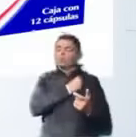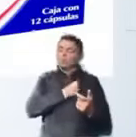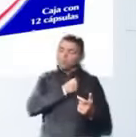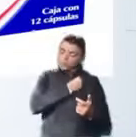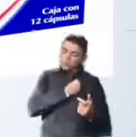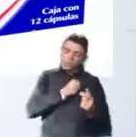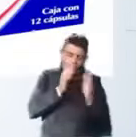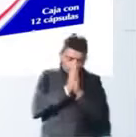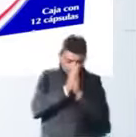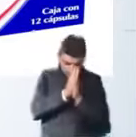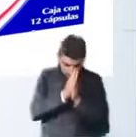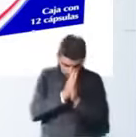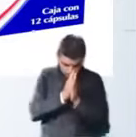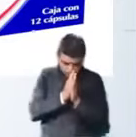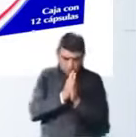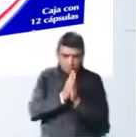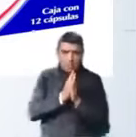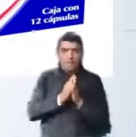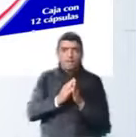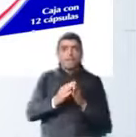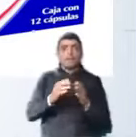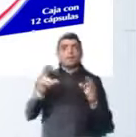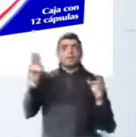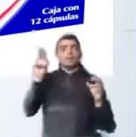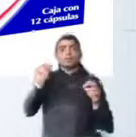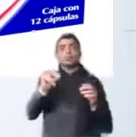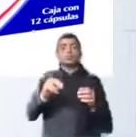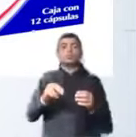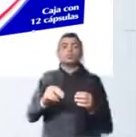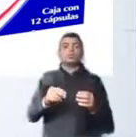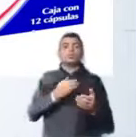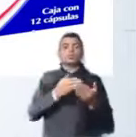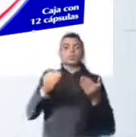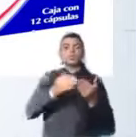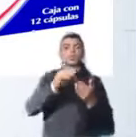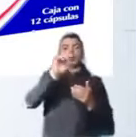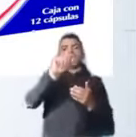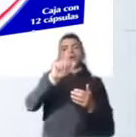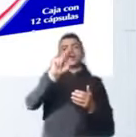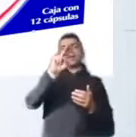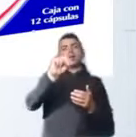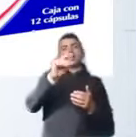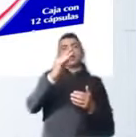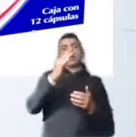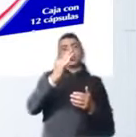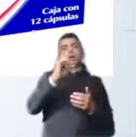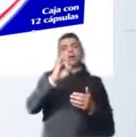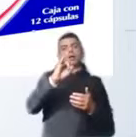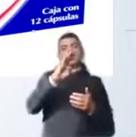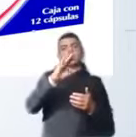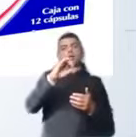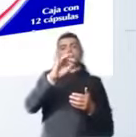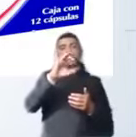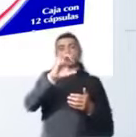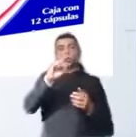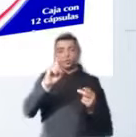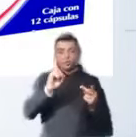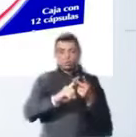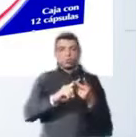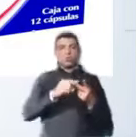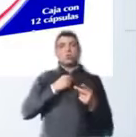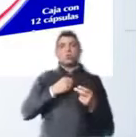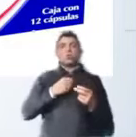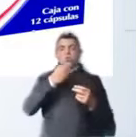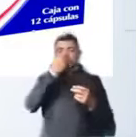utilizar antibióticos para el COVID-19. No utilizamos antibióticos para las gripas. El COVID-19 es una nueva gripa.